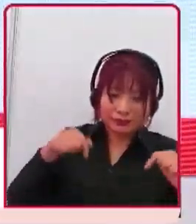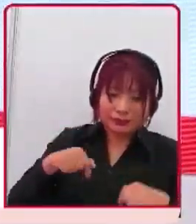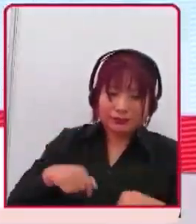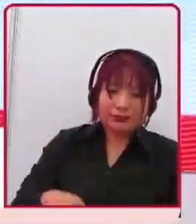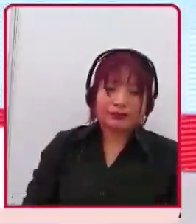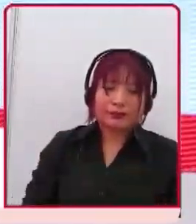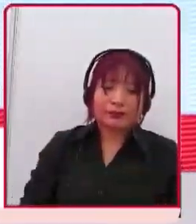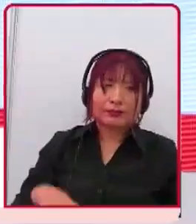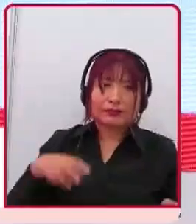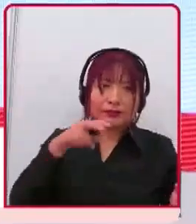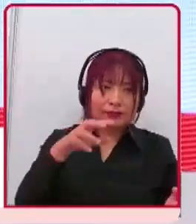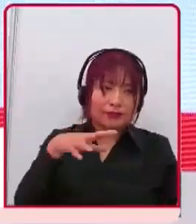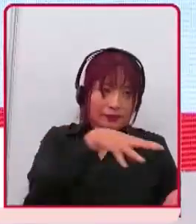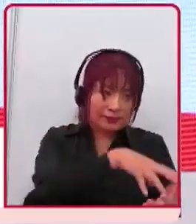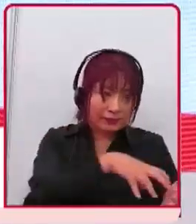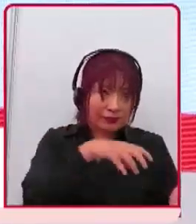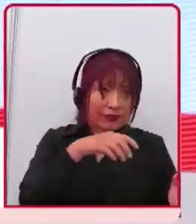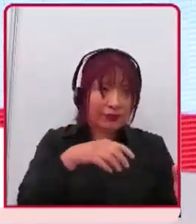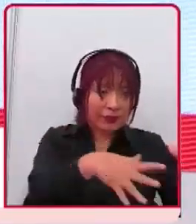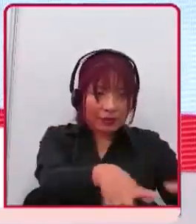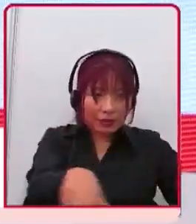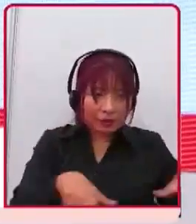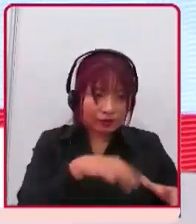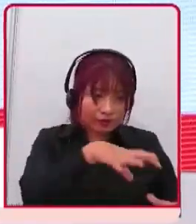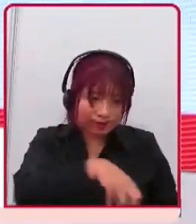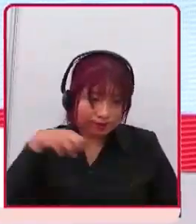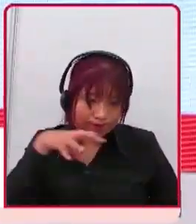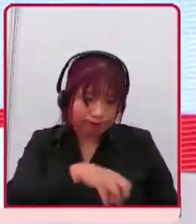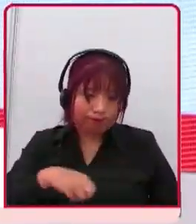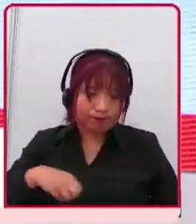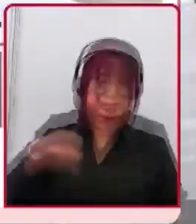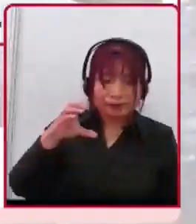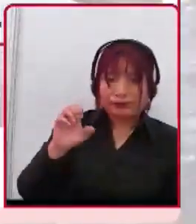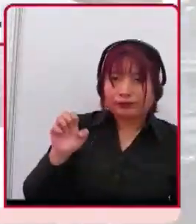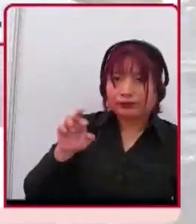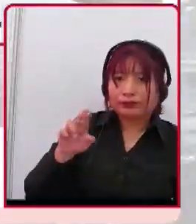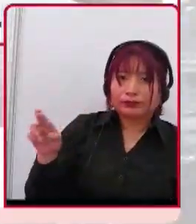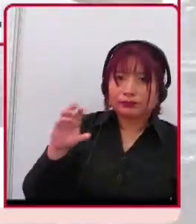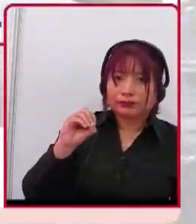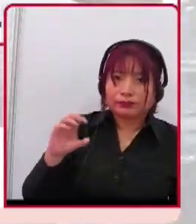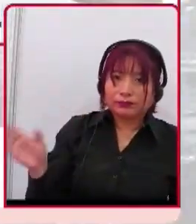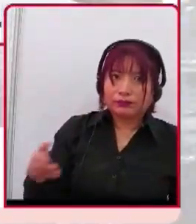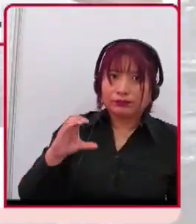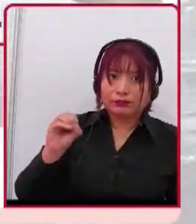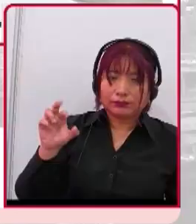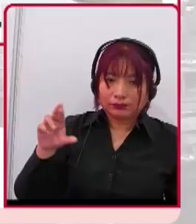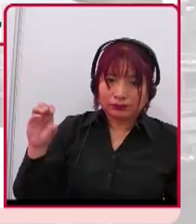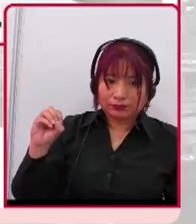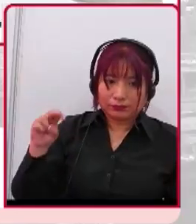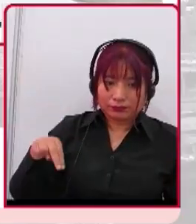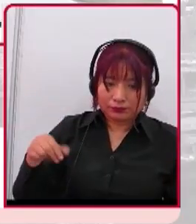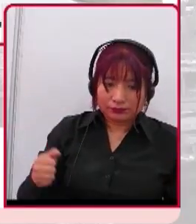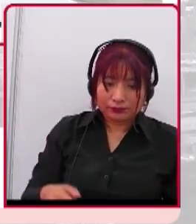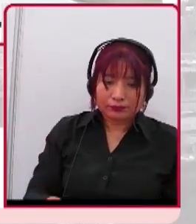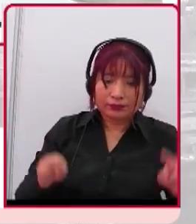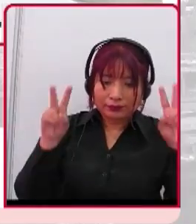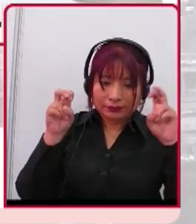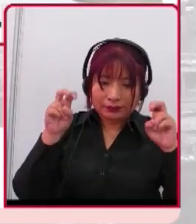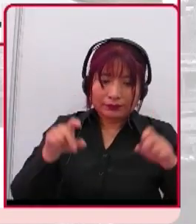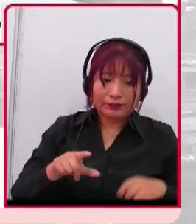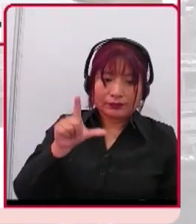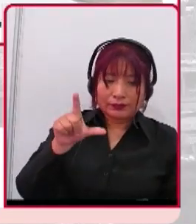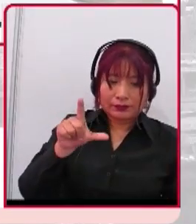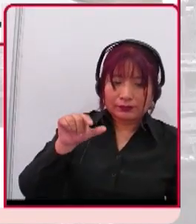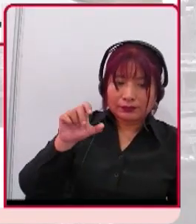Corona Goldfields como parte de nuestro enfoque de mejora continua. El título, como ya lo mencionó, Lean Six Sigma